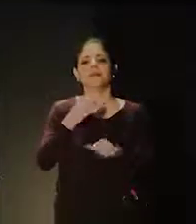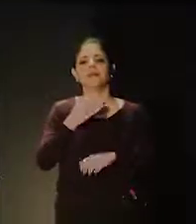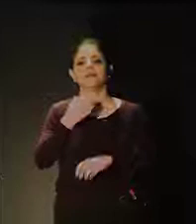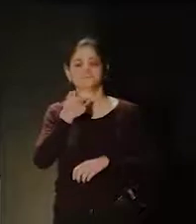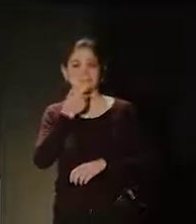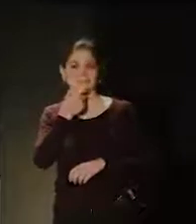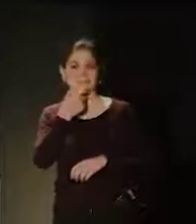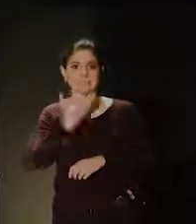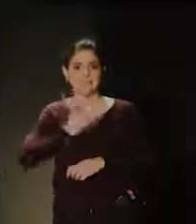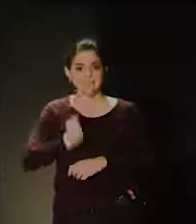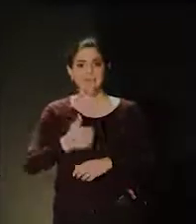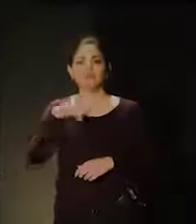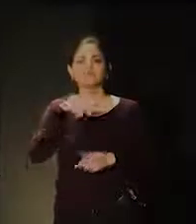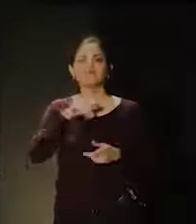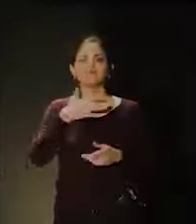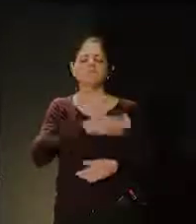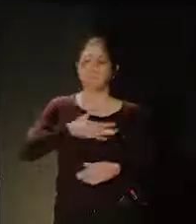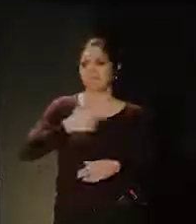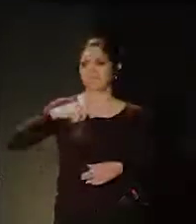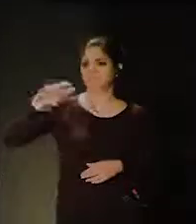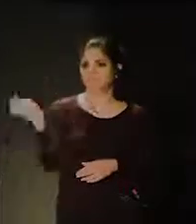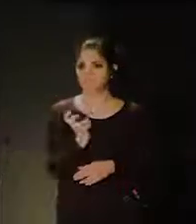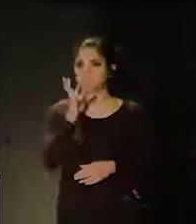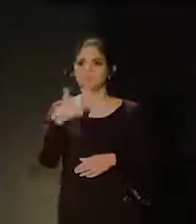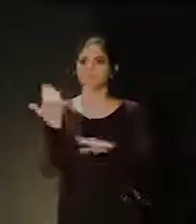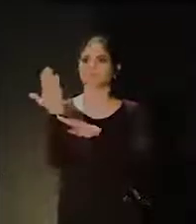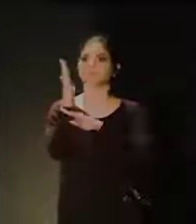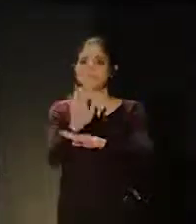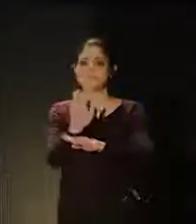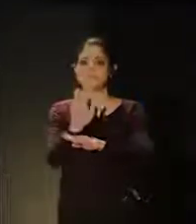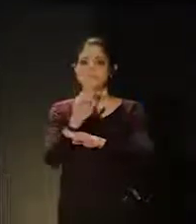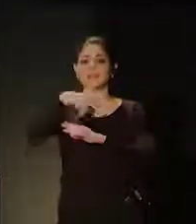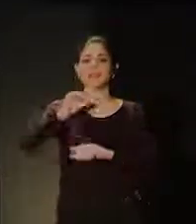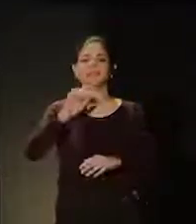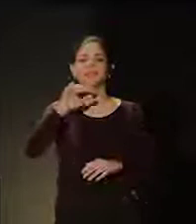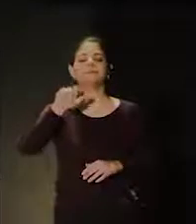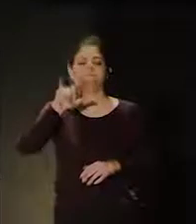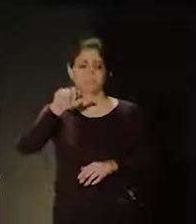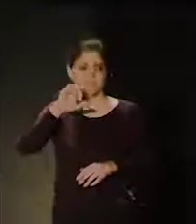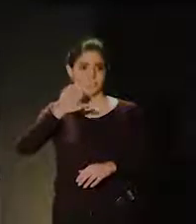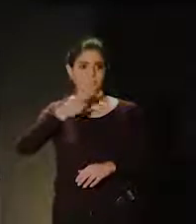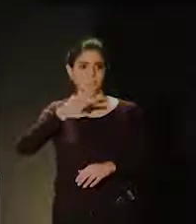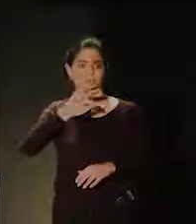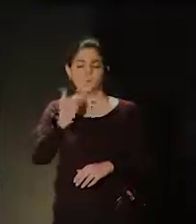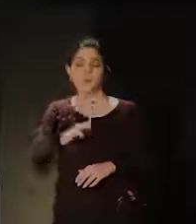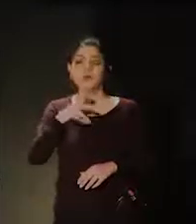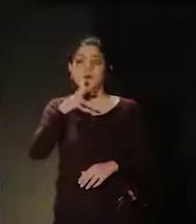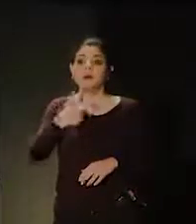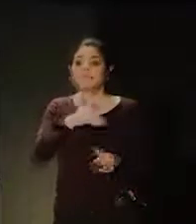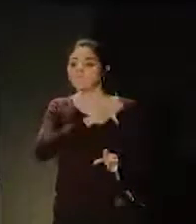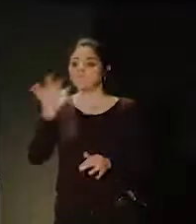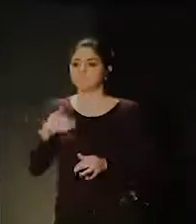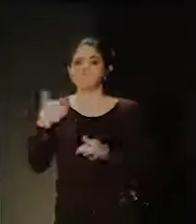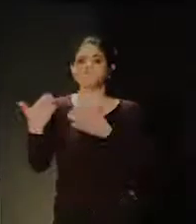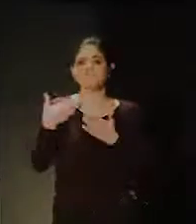Council. Y es un placer estar aquí hoy para presentaros a Natalie South, que enseguida le voy a dar la